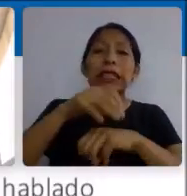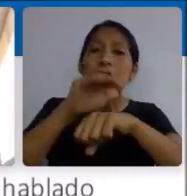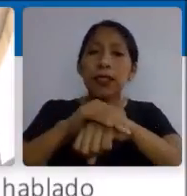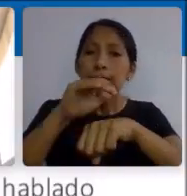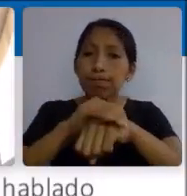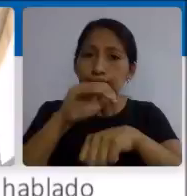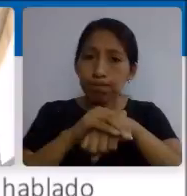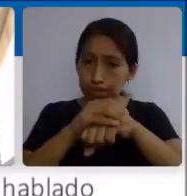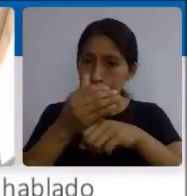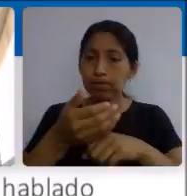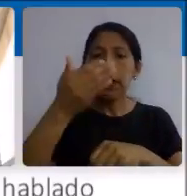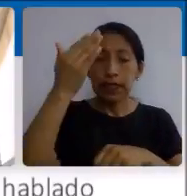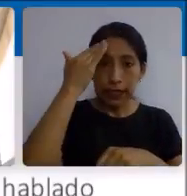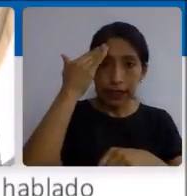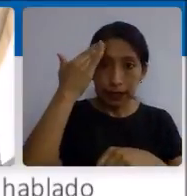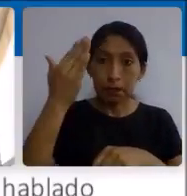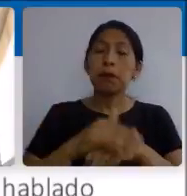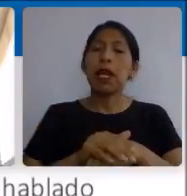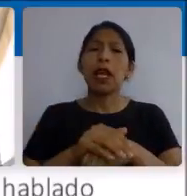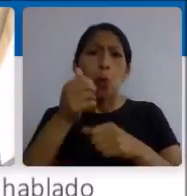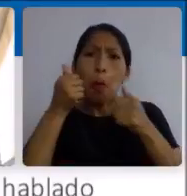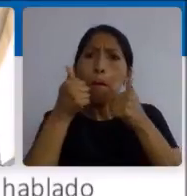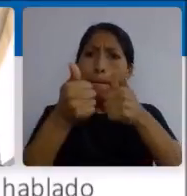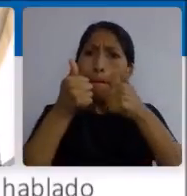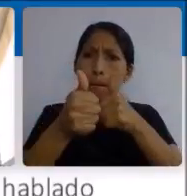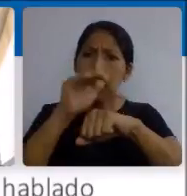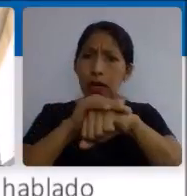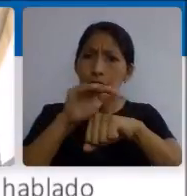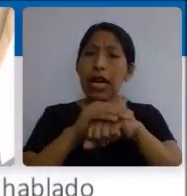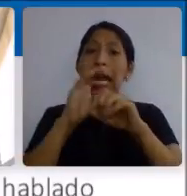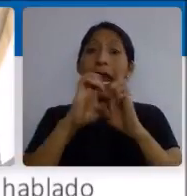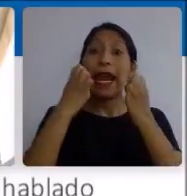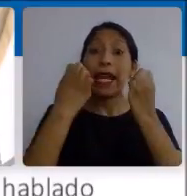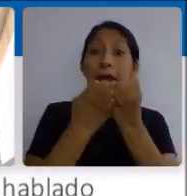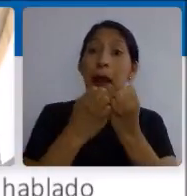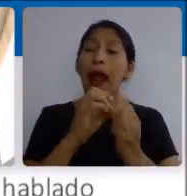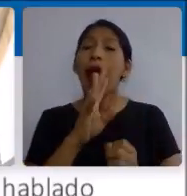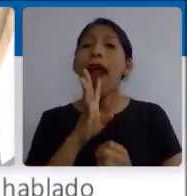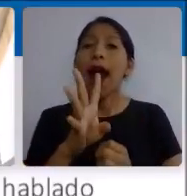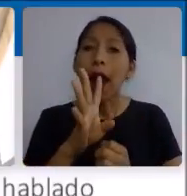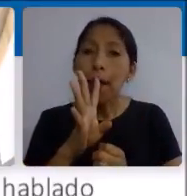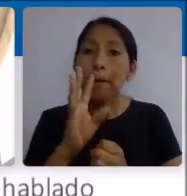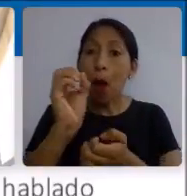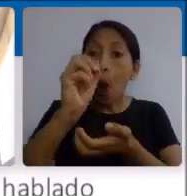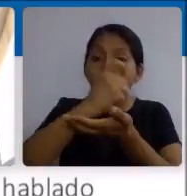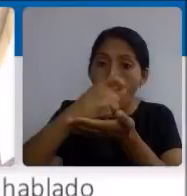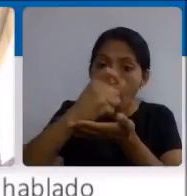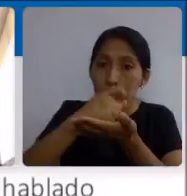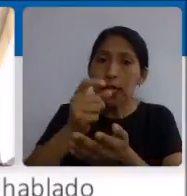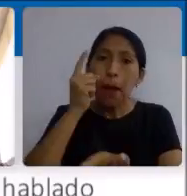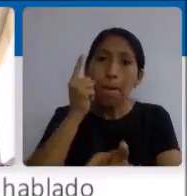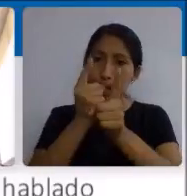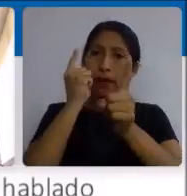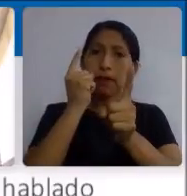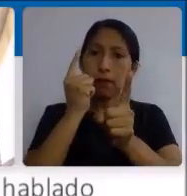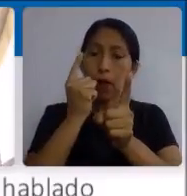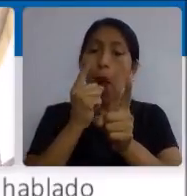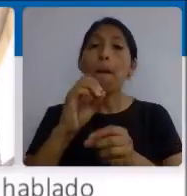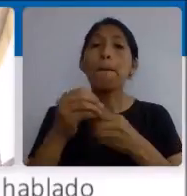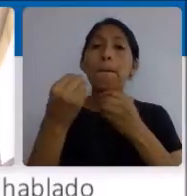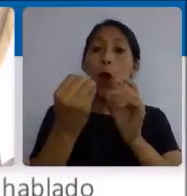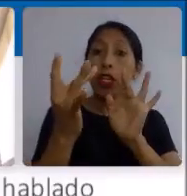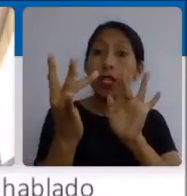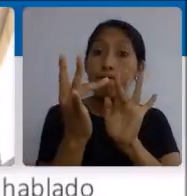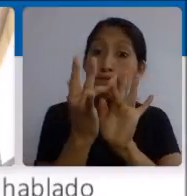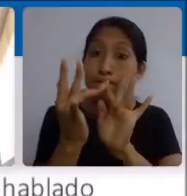¿no? Debes de tener un equipo que hable o que escriba adecuadamente, ya que a veces el primer contacto